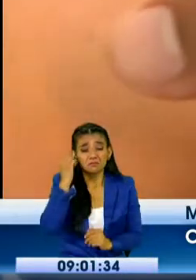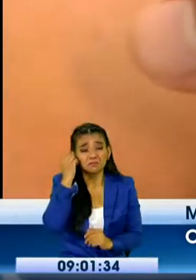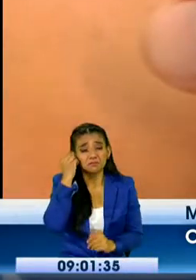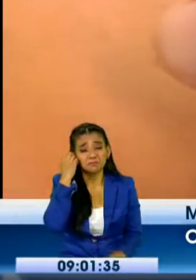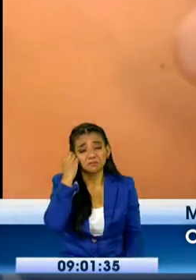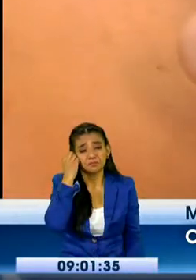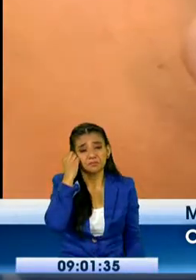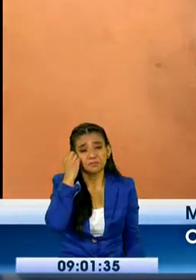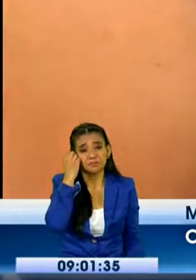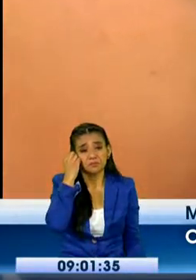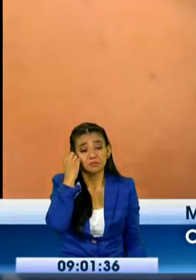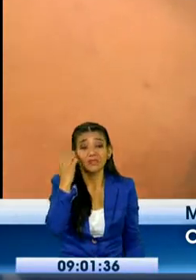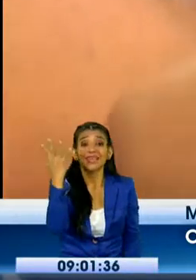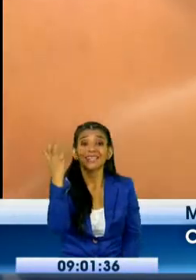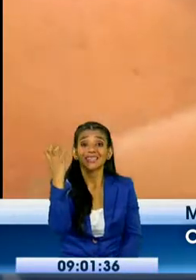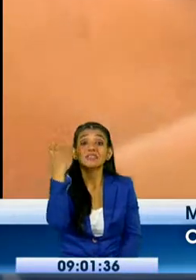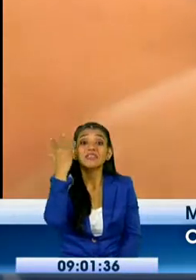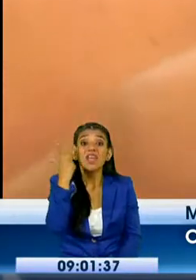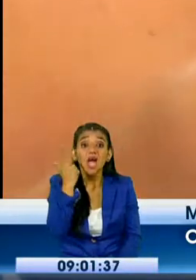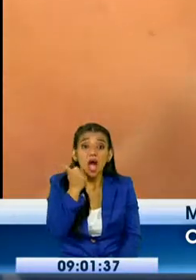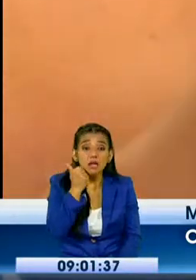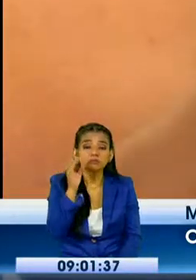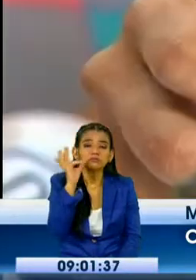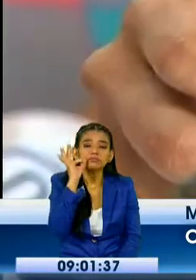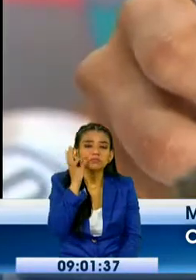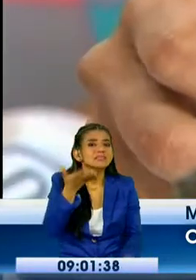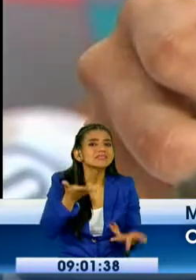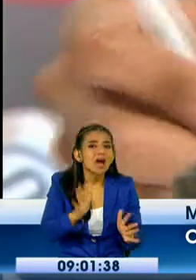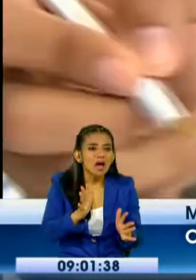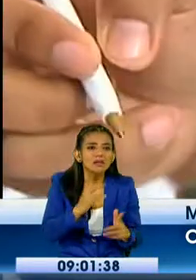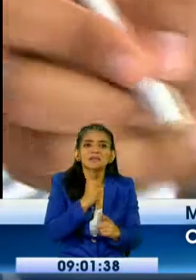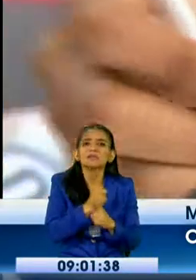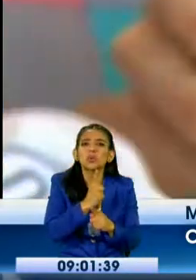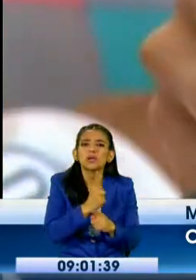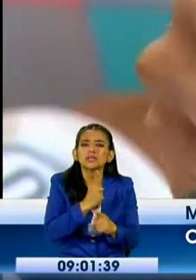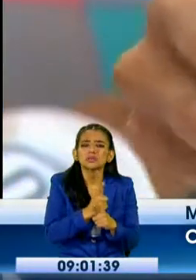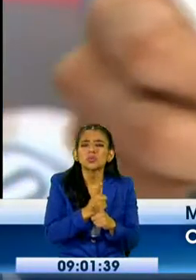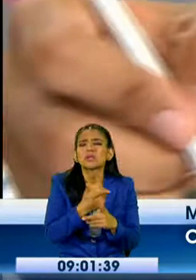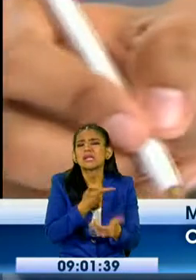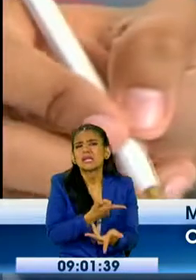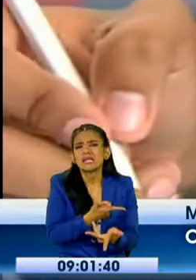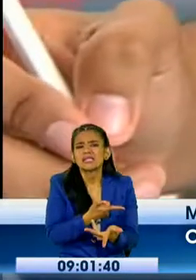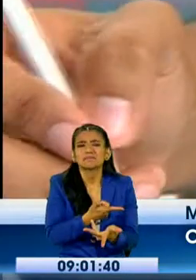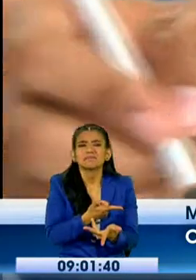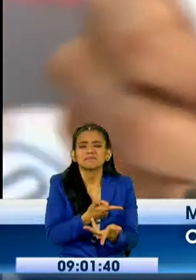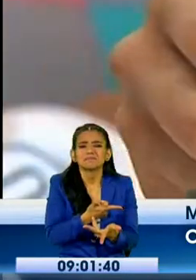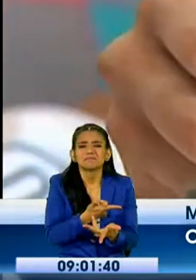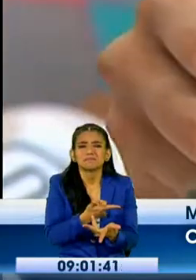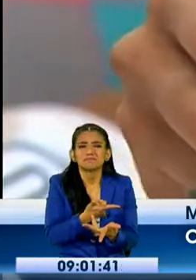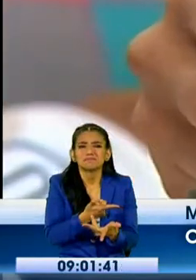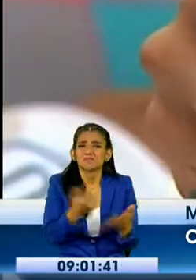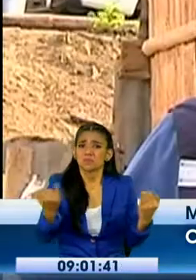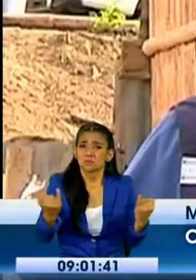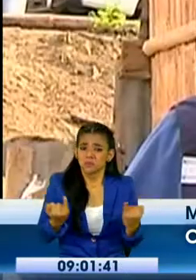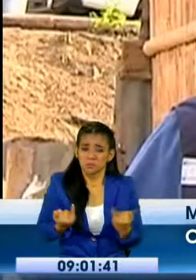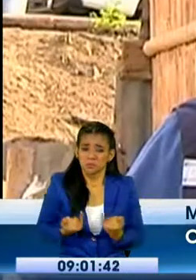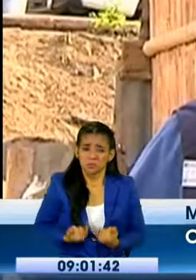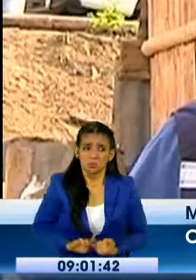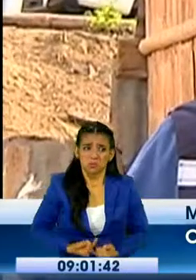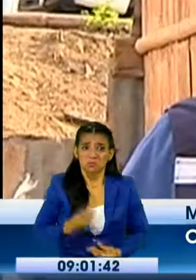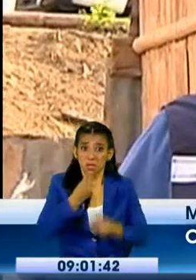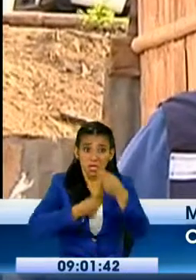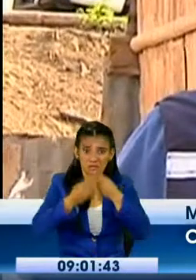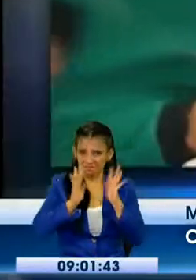aproximadamente 15 días sin consumir, lo que le ha provocado un grave estado de desnutrición, porque no come